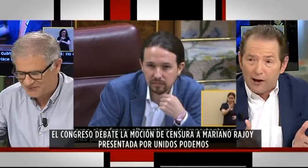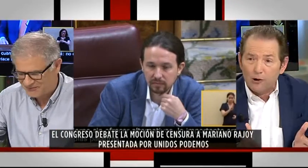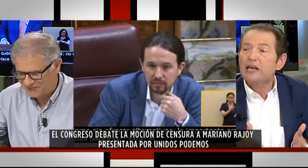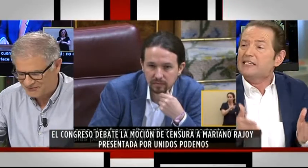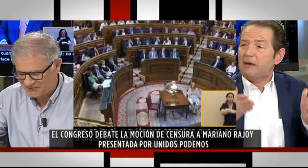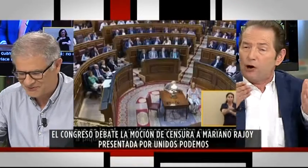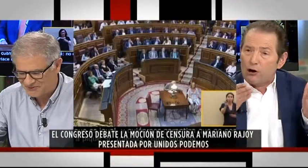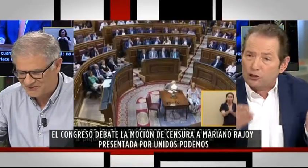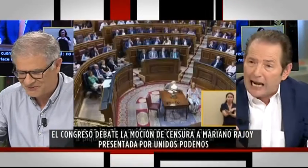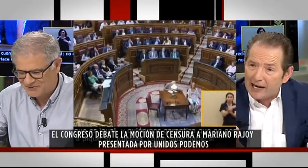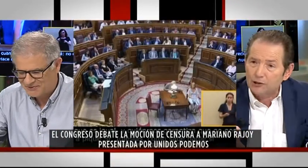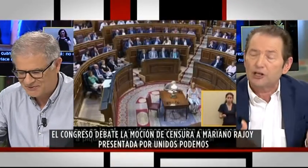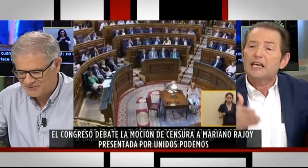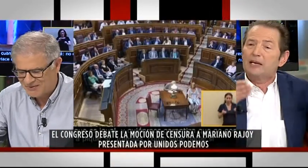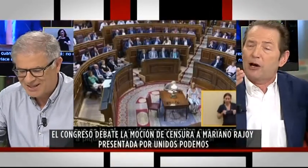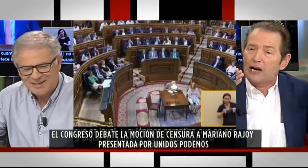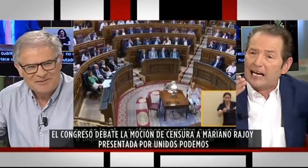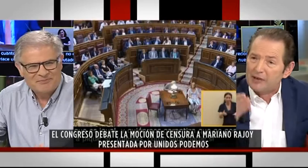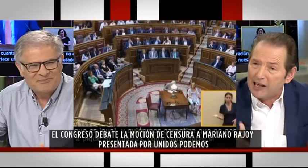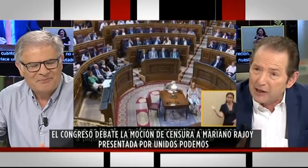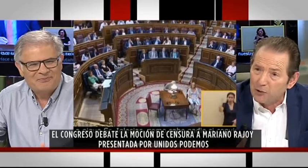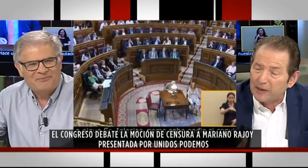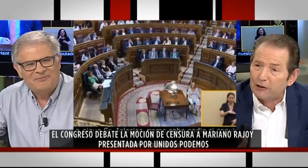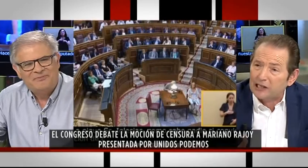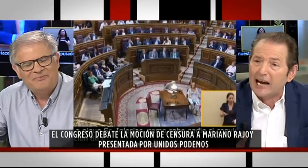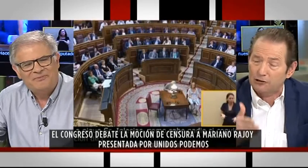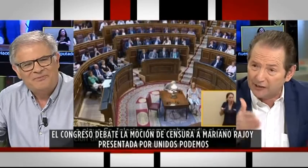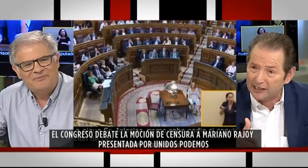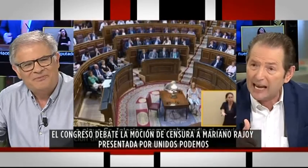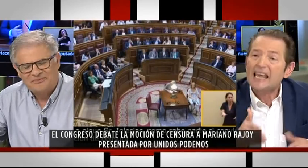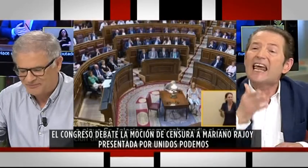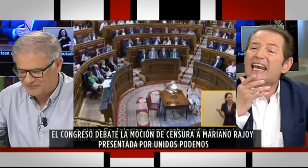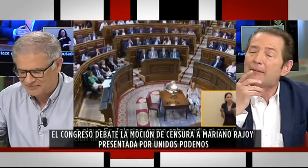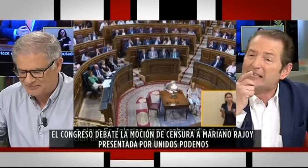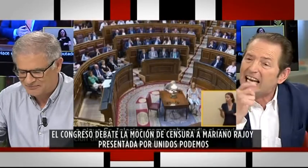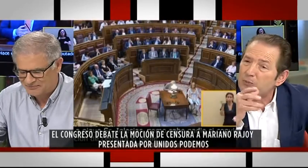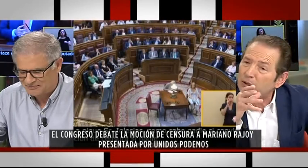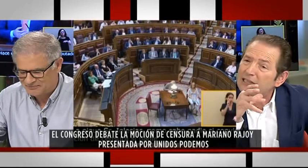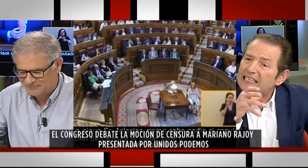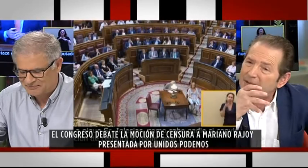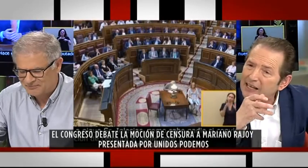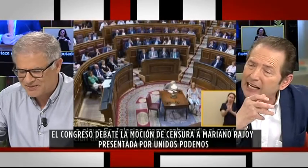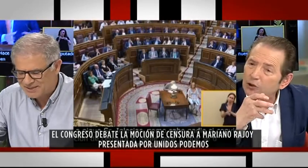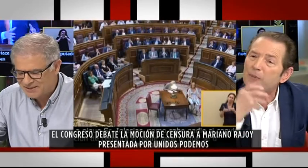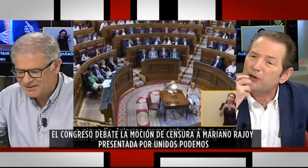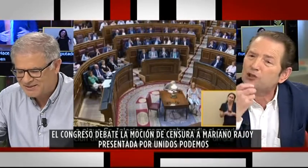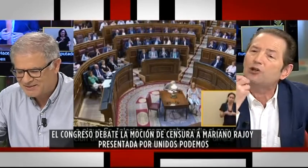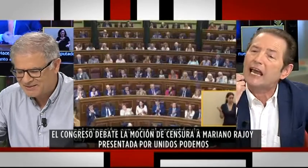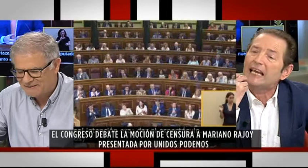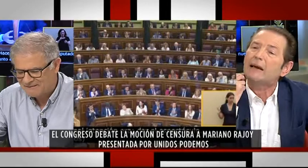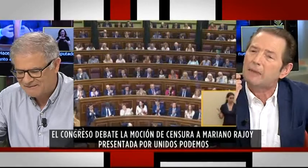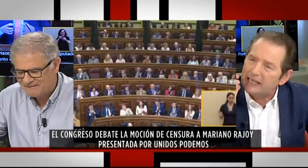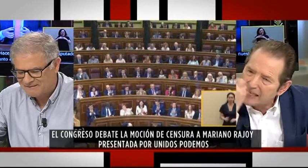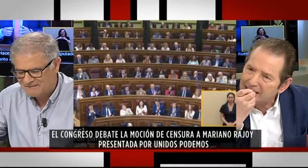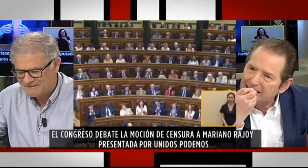empleo si mejoran los salarios si mejora la capacidad de compra de los salarios etcétera la ventana de oportunidad se va a cerrarse y por eso